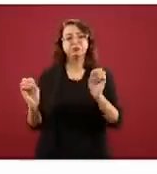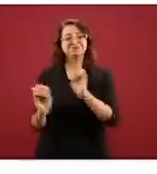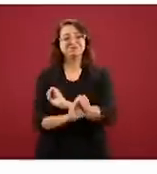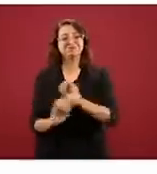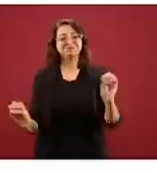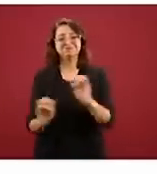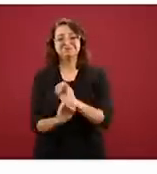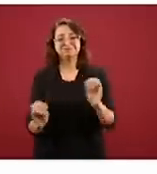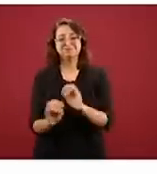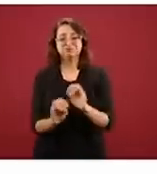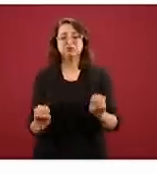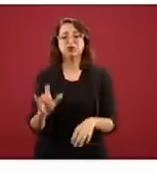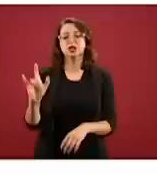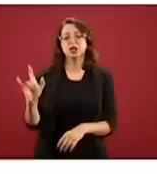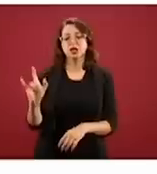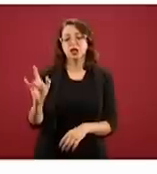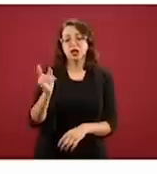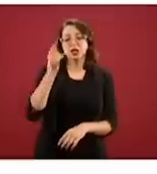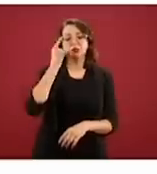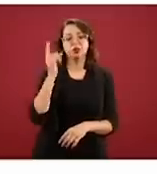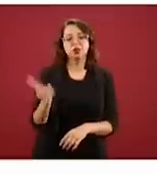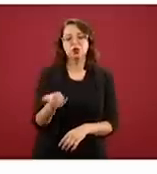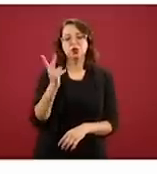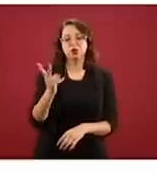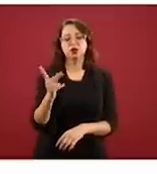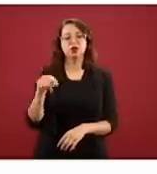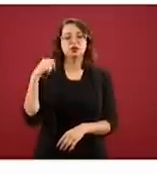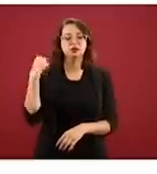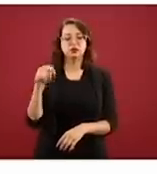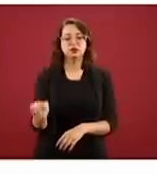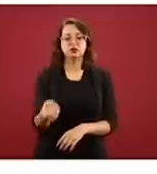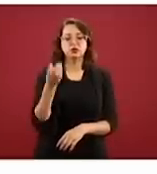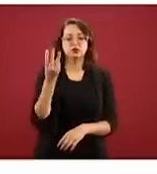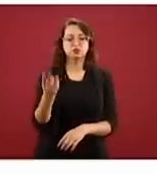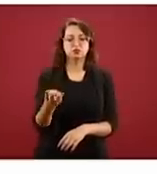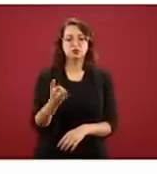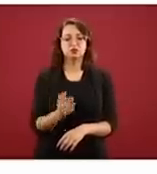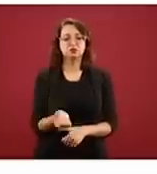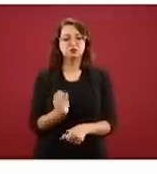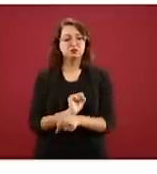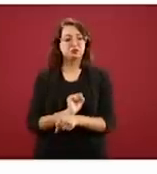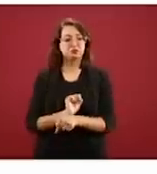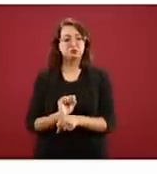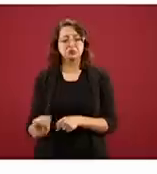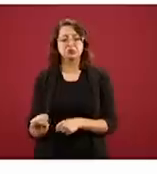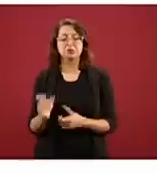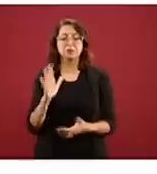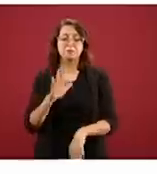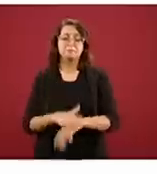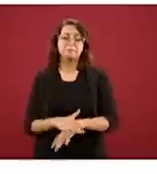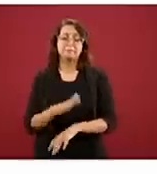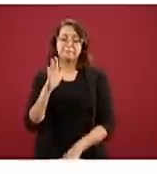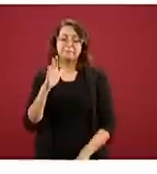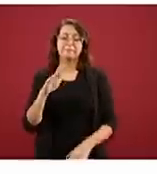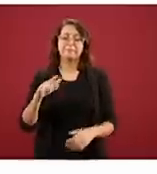y Campeche 2, Tabasco 3, en fin, se concentra en el centro